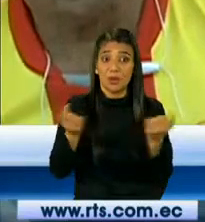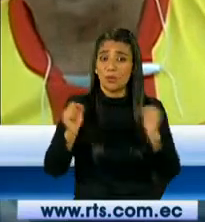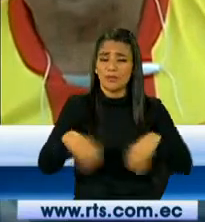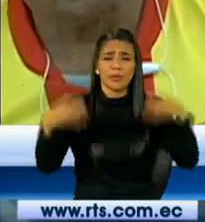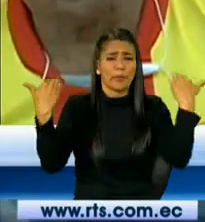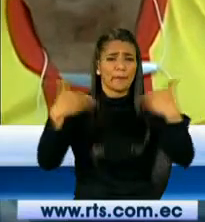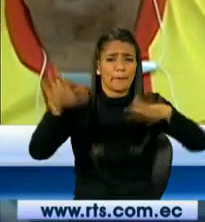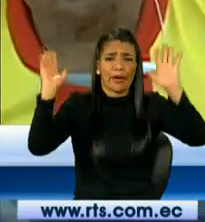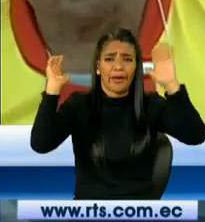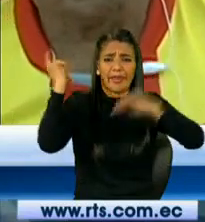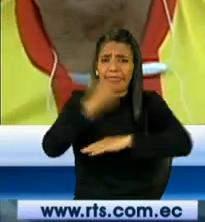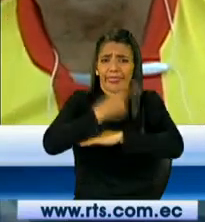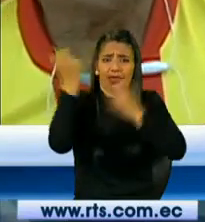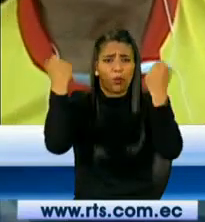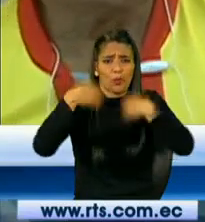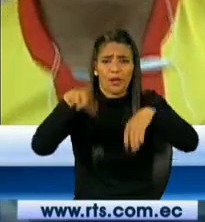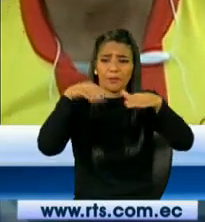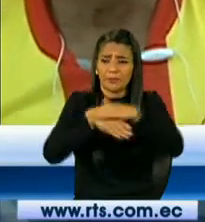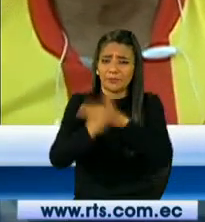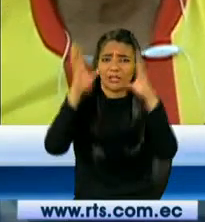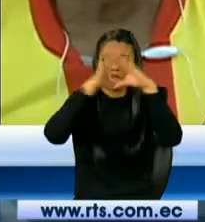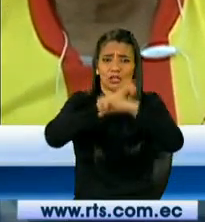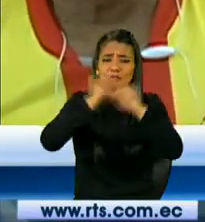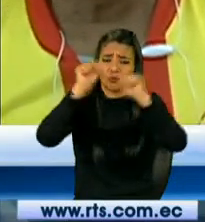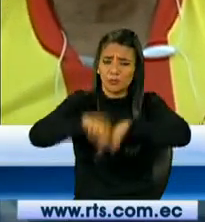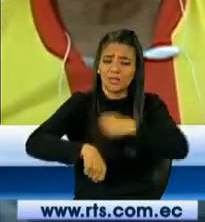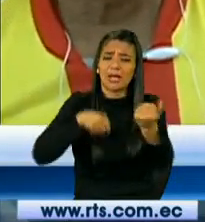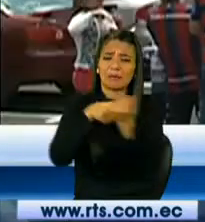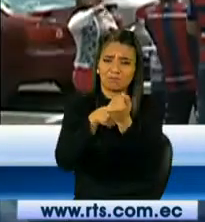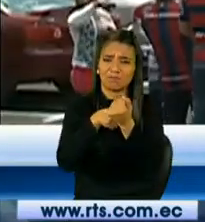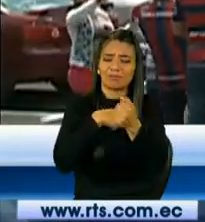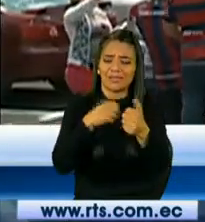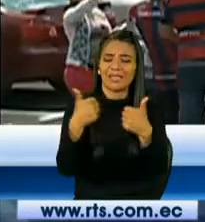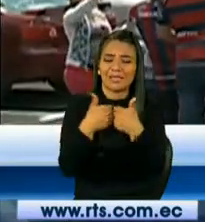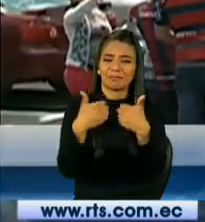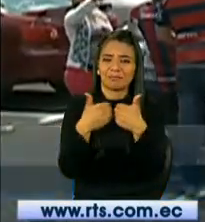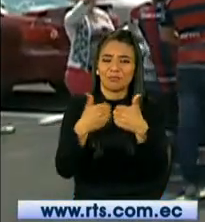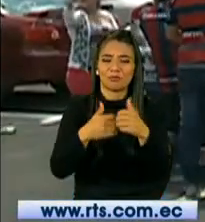cualquier día de la semana poder venir en la noche justo a apoyar a nuestro equipo. La